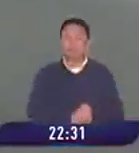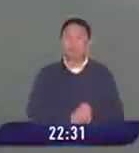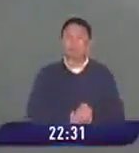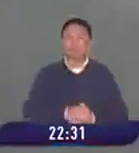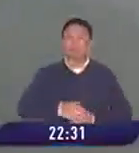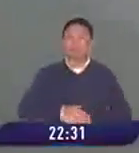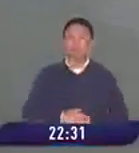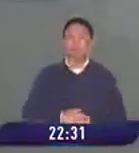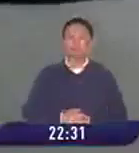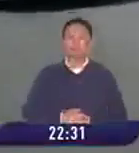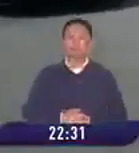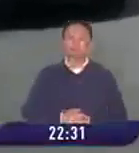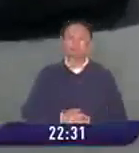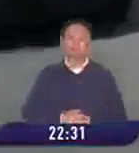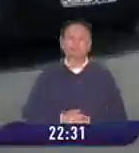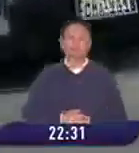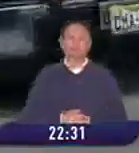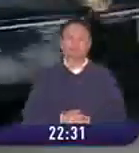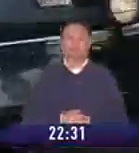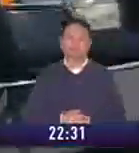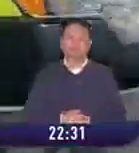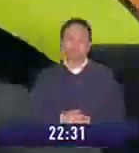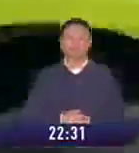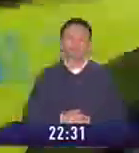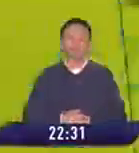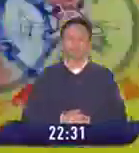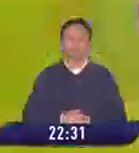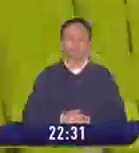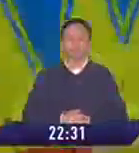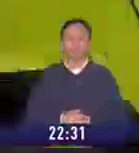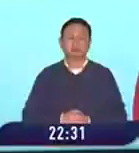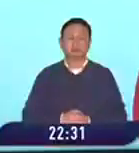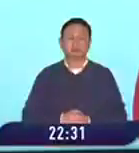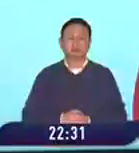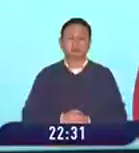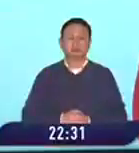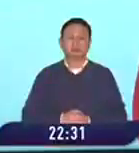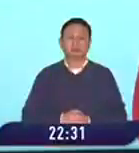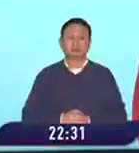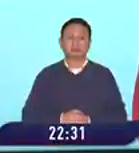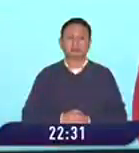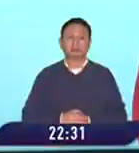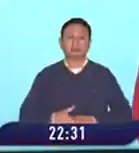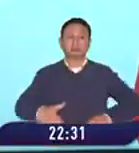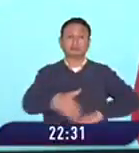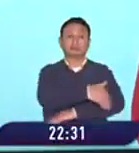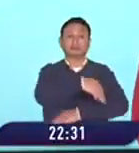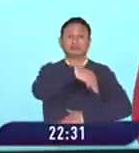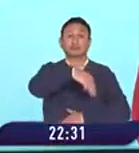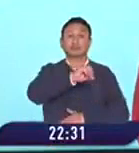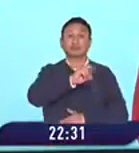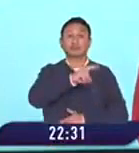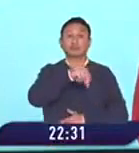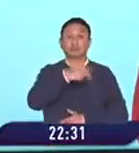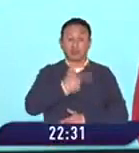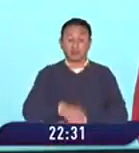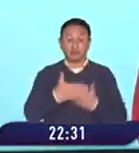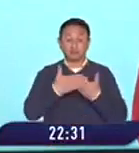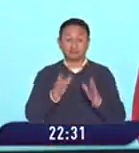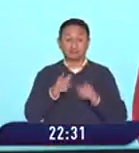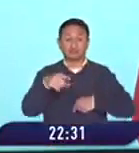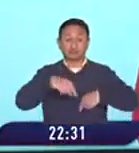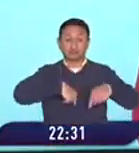de José Cedeño desde Tulcán, informa Miriam Enríquez. La avenida Morán Valverde fue habilitada al